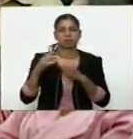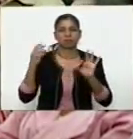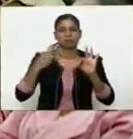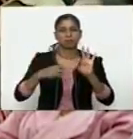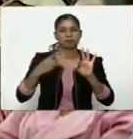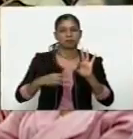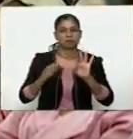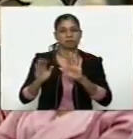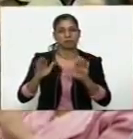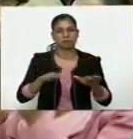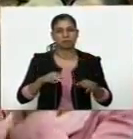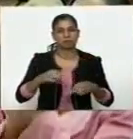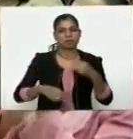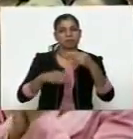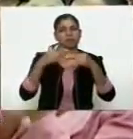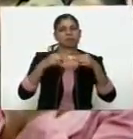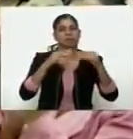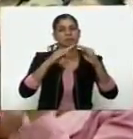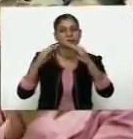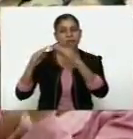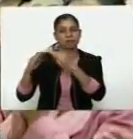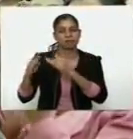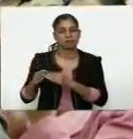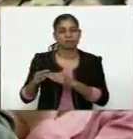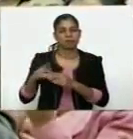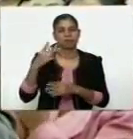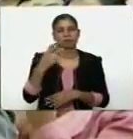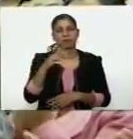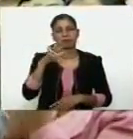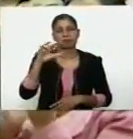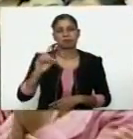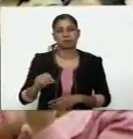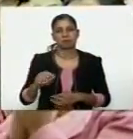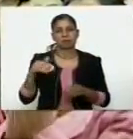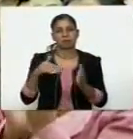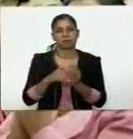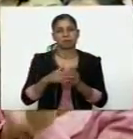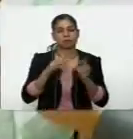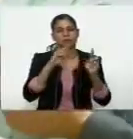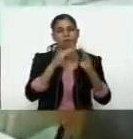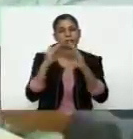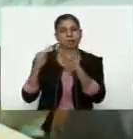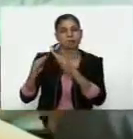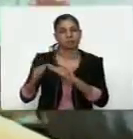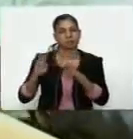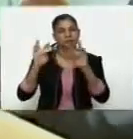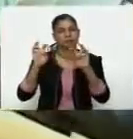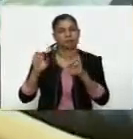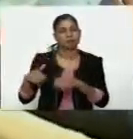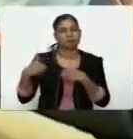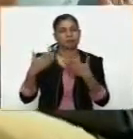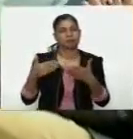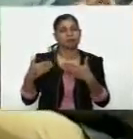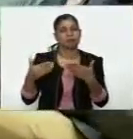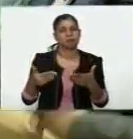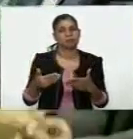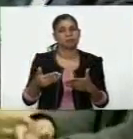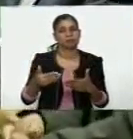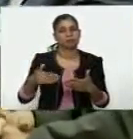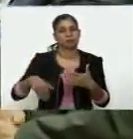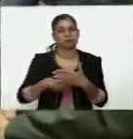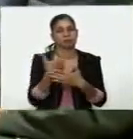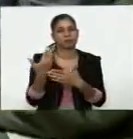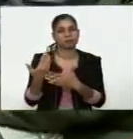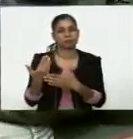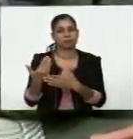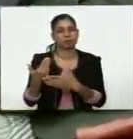para fortalecer el motor construcción. 230.000 nuevas viviendas. Pero además, en horas de la madrugada, a